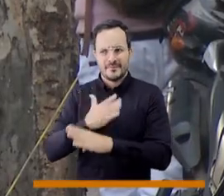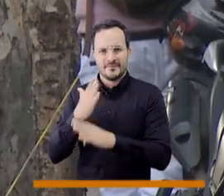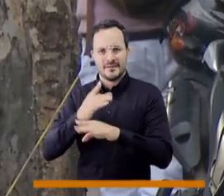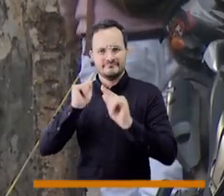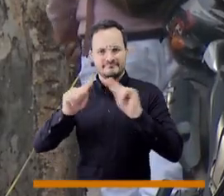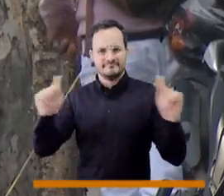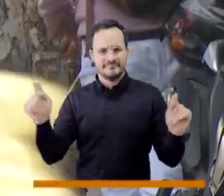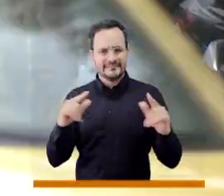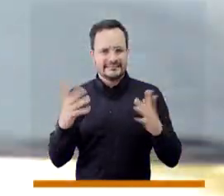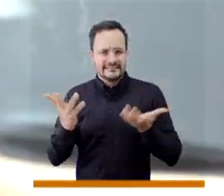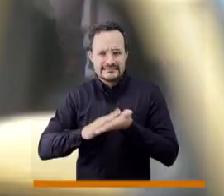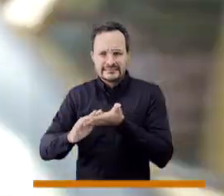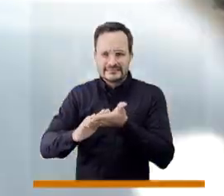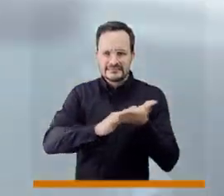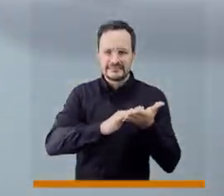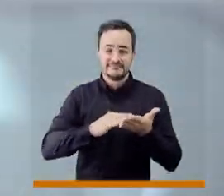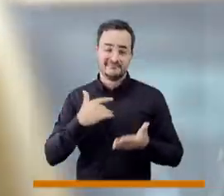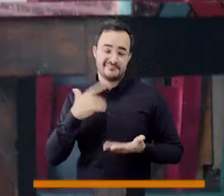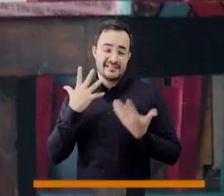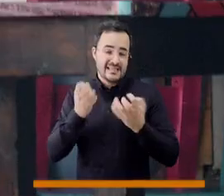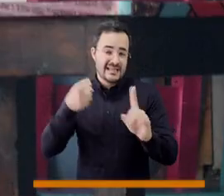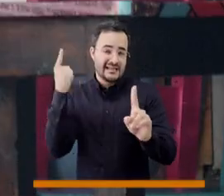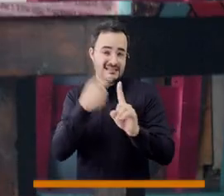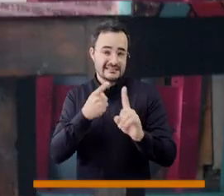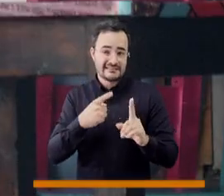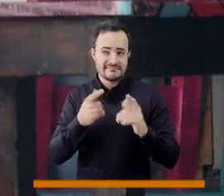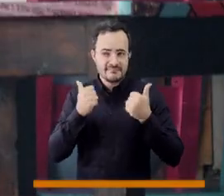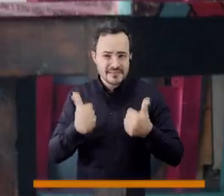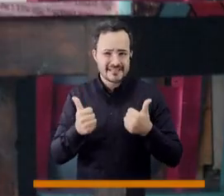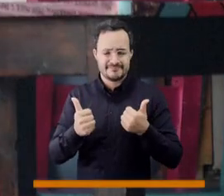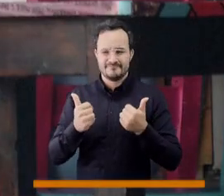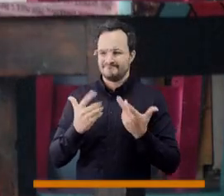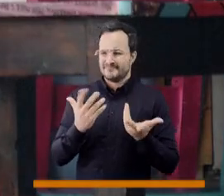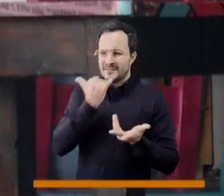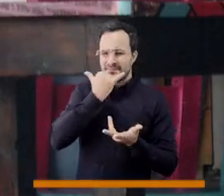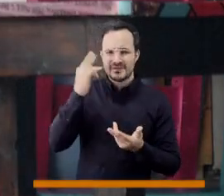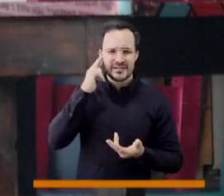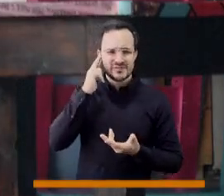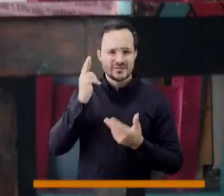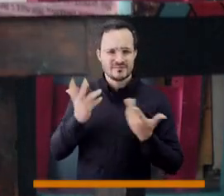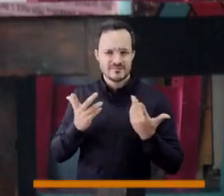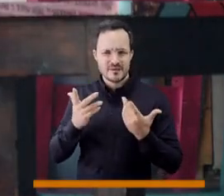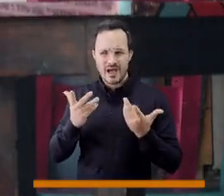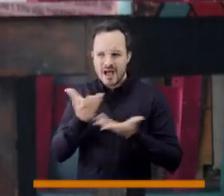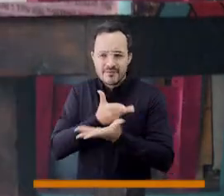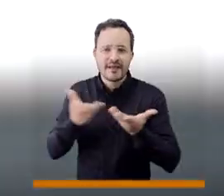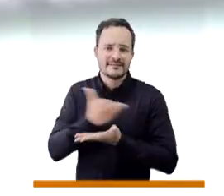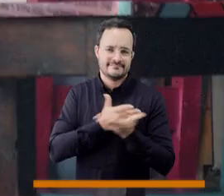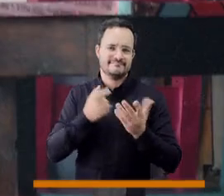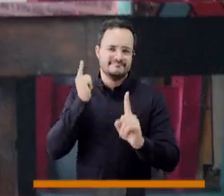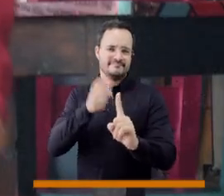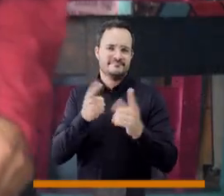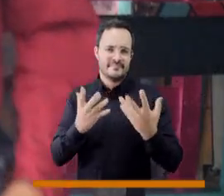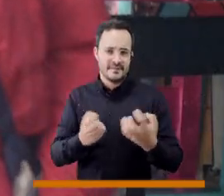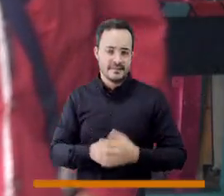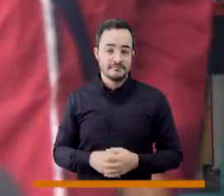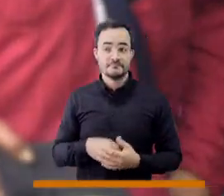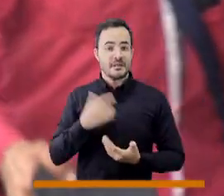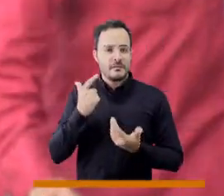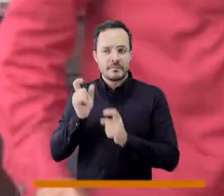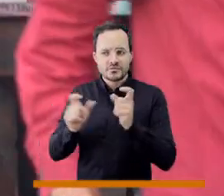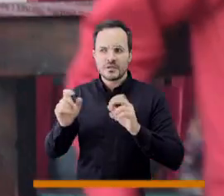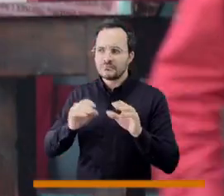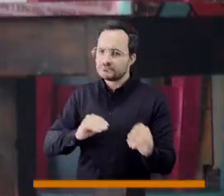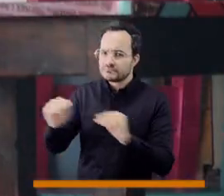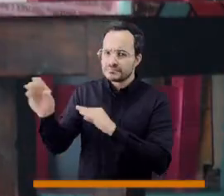situación y por qué se están derivando estos problemas, que es lo que queremos llegar hasta el punto de por qué está pasando esto. ¿Qué es lo que está afectando?